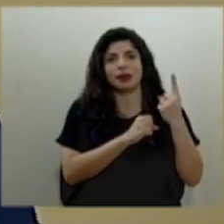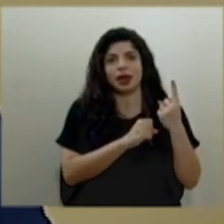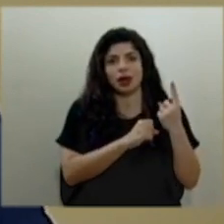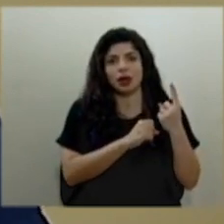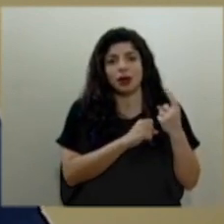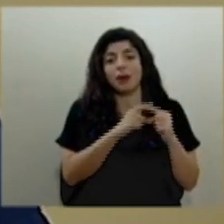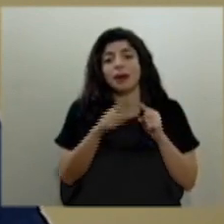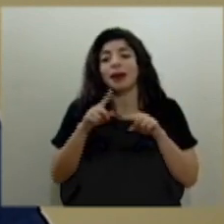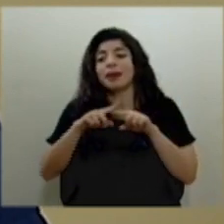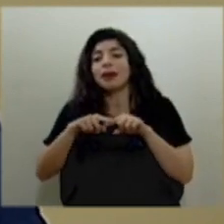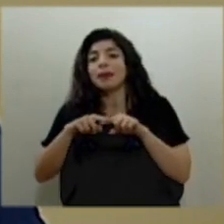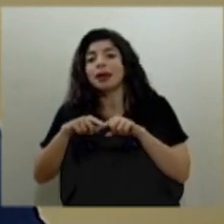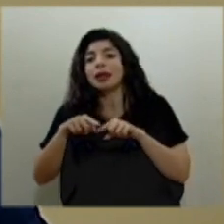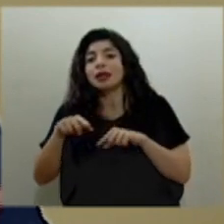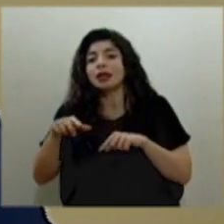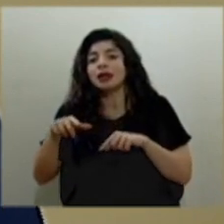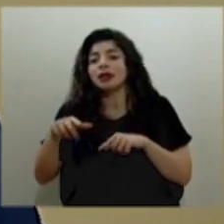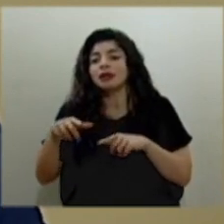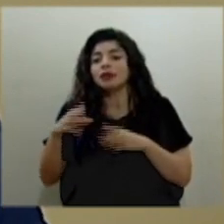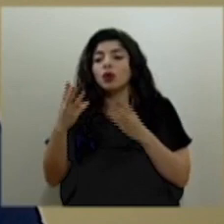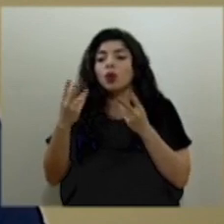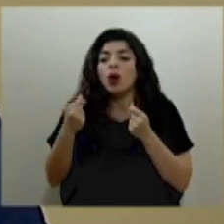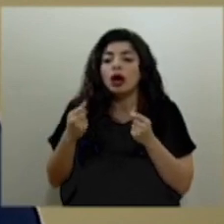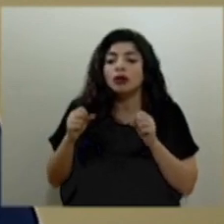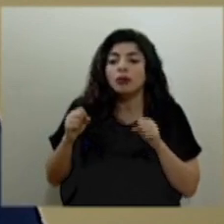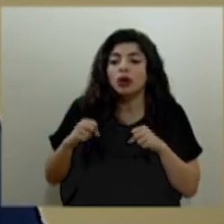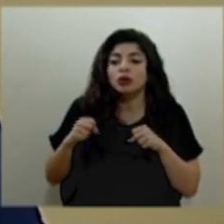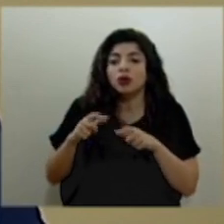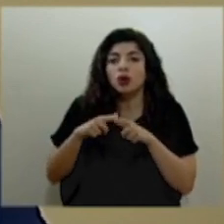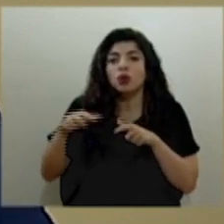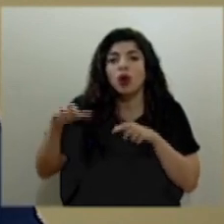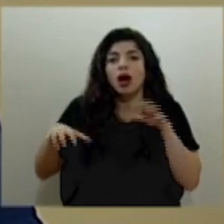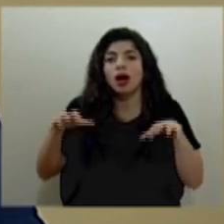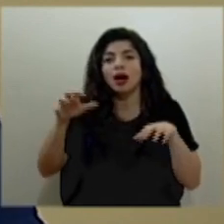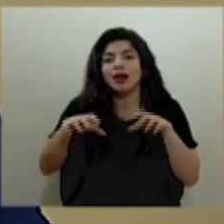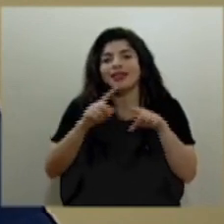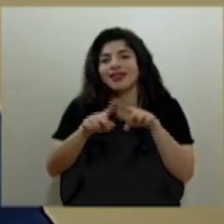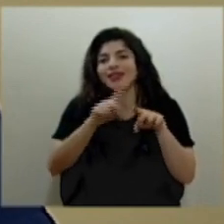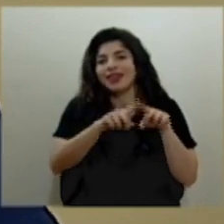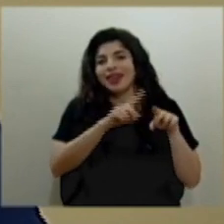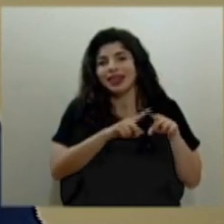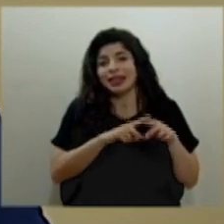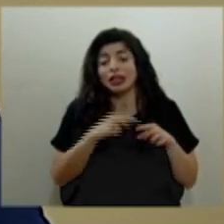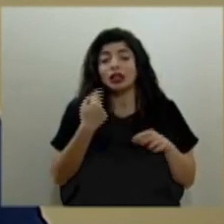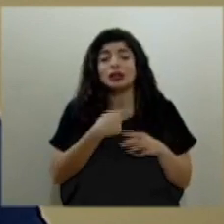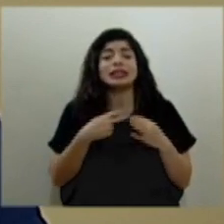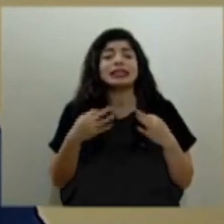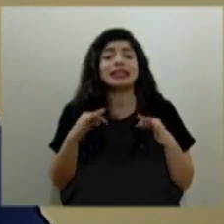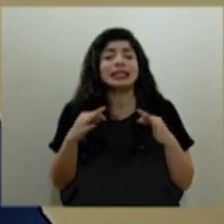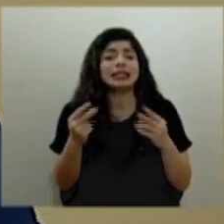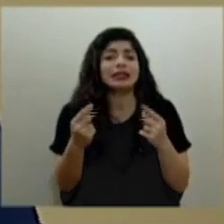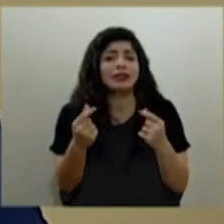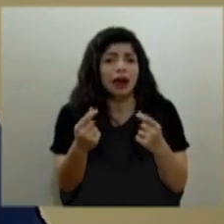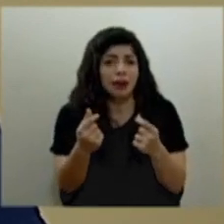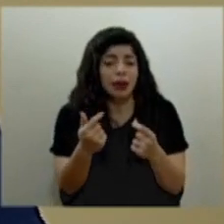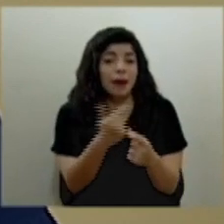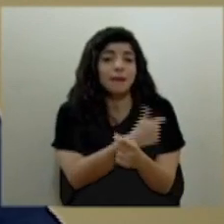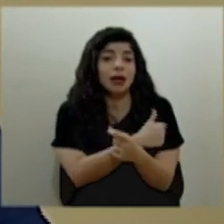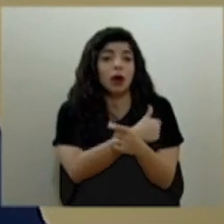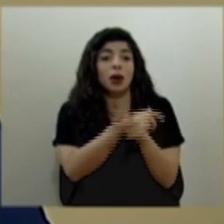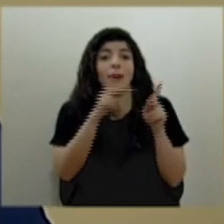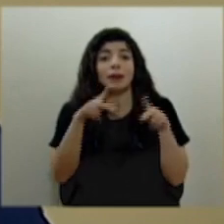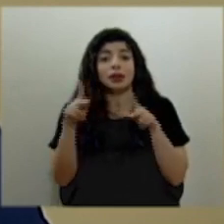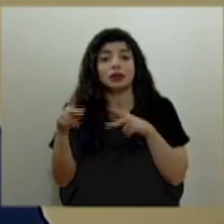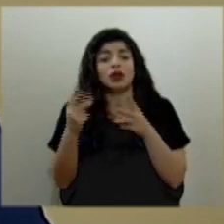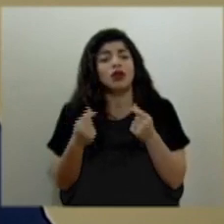según las características y la capacidad de cada área de salud. La idea es ir lo más rápido posible y vacunar a las personas lo